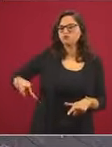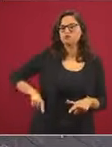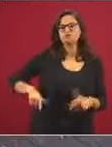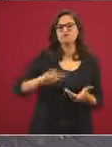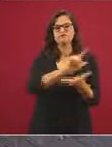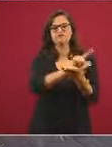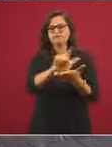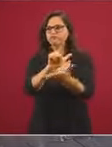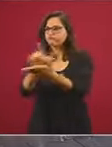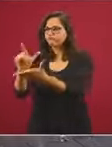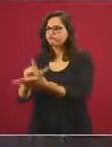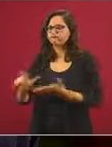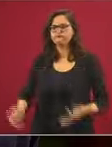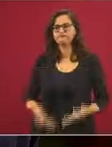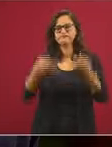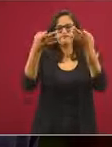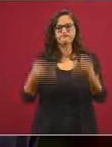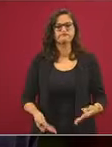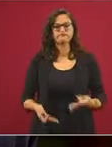estamos avanzando.